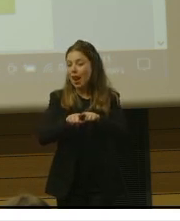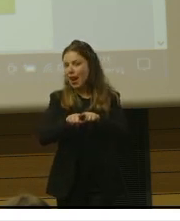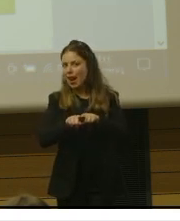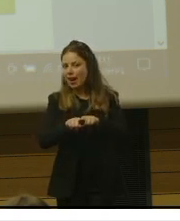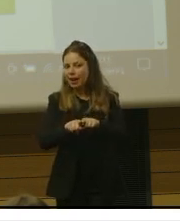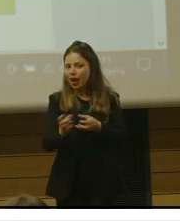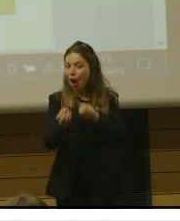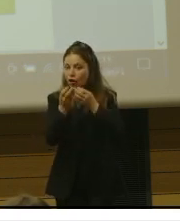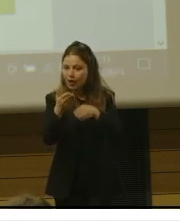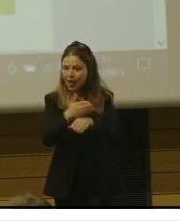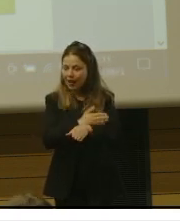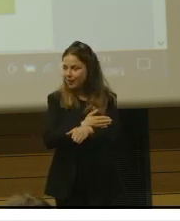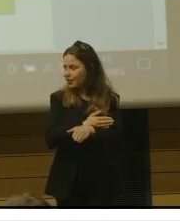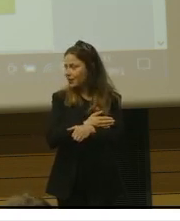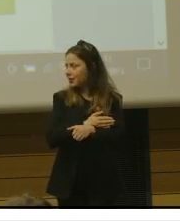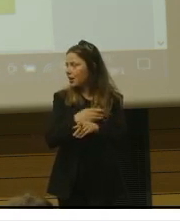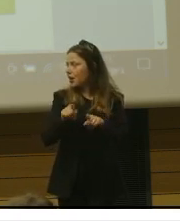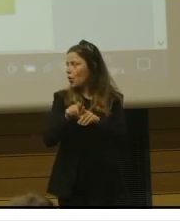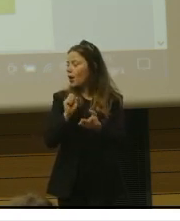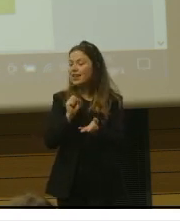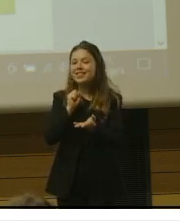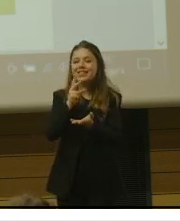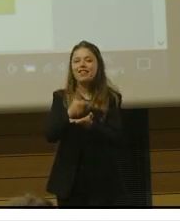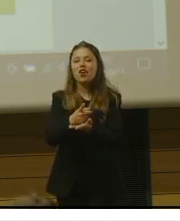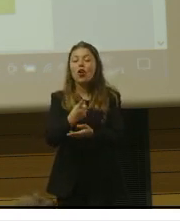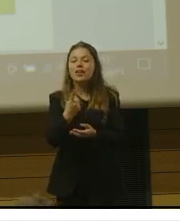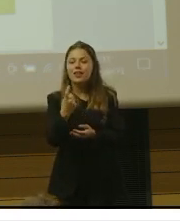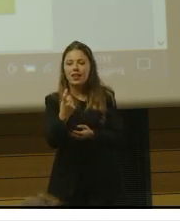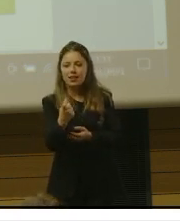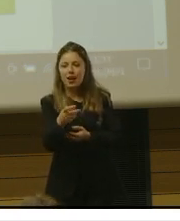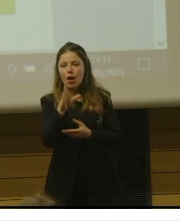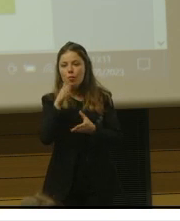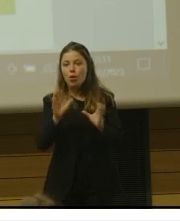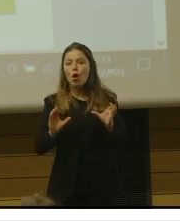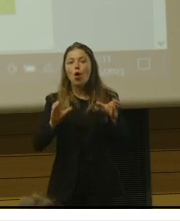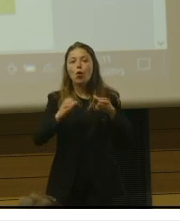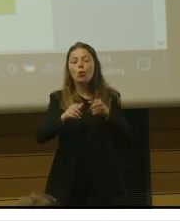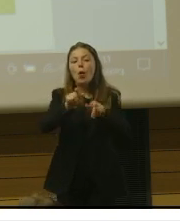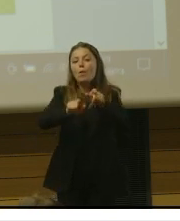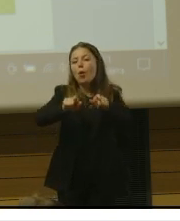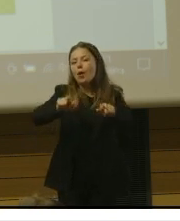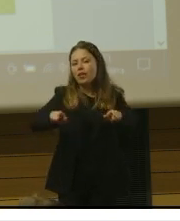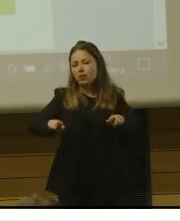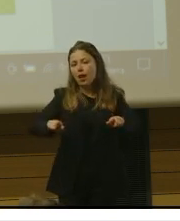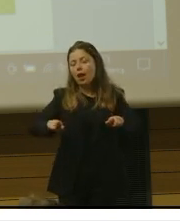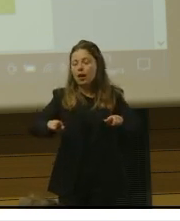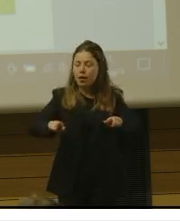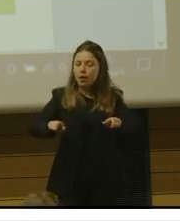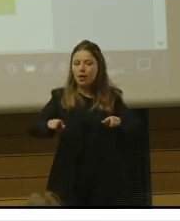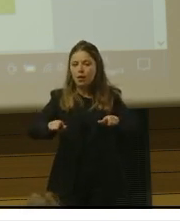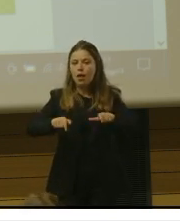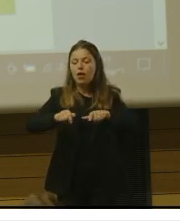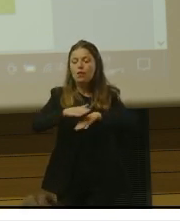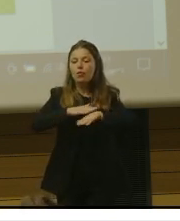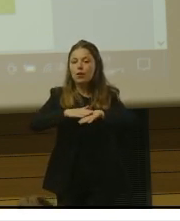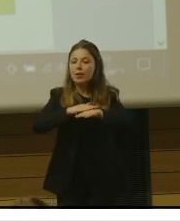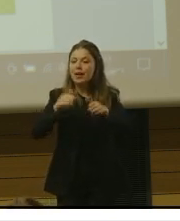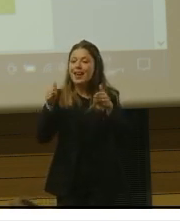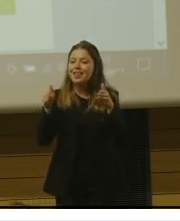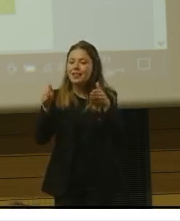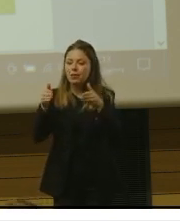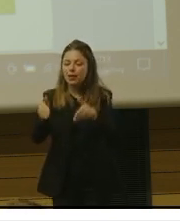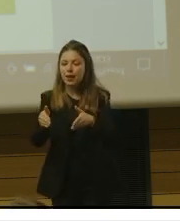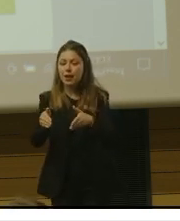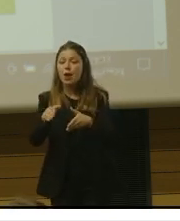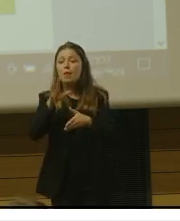esa coletilla que añado al final de un desafío necesario, ¿no?, porque es verdad que es un grupo poblacional en el que es fundamental intervenir y que,